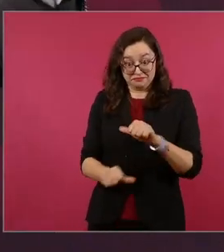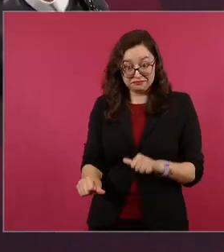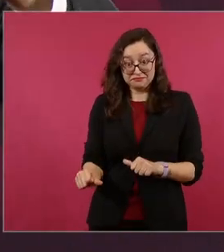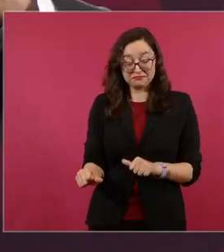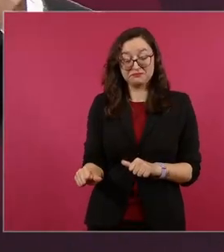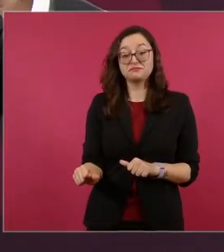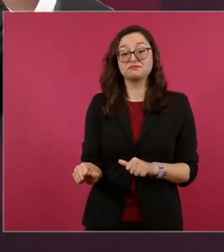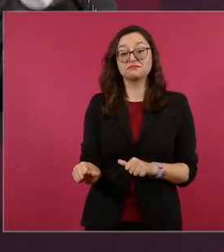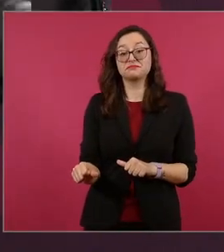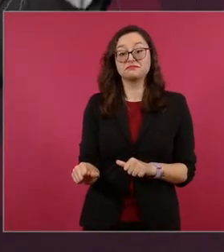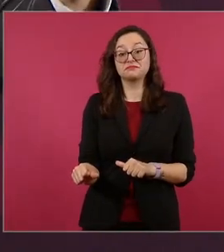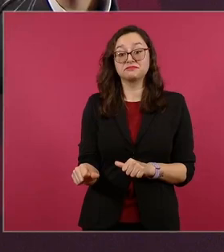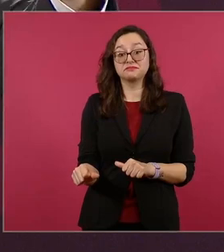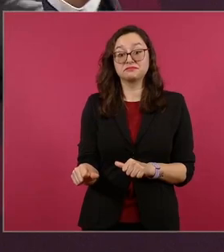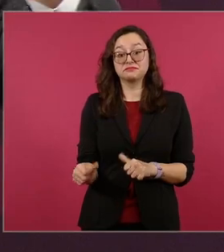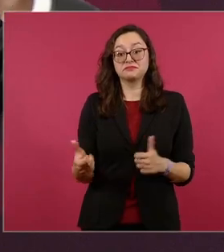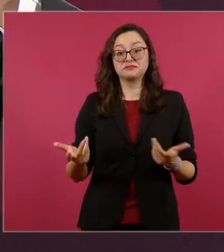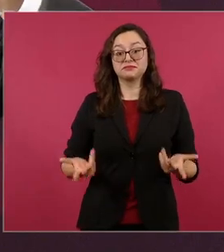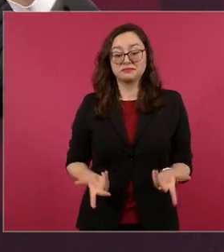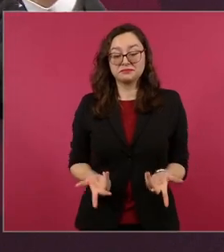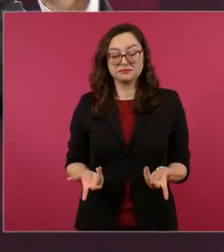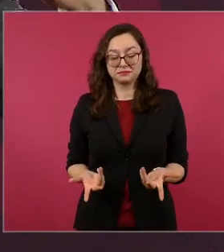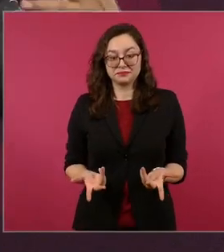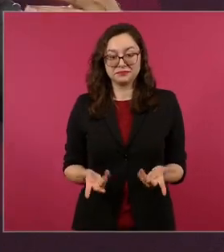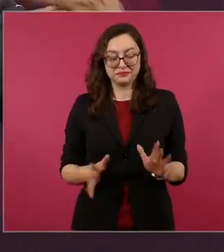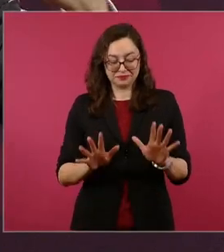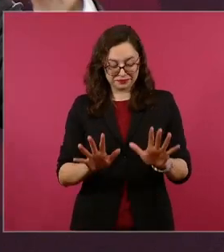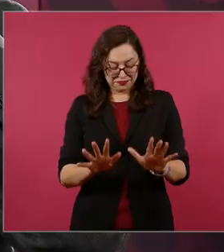porque la lealtad,